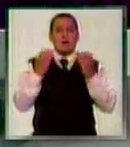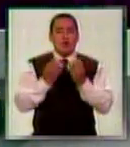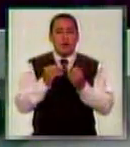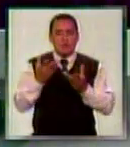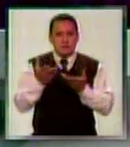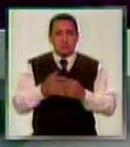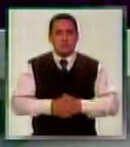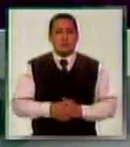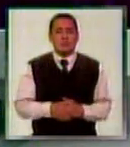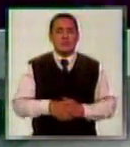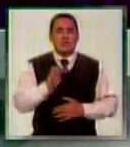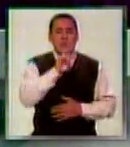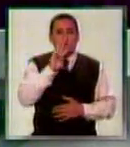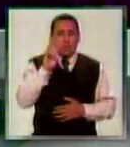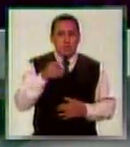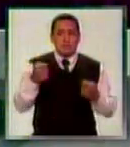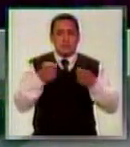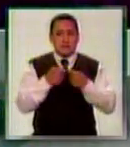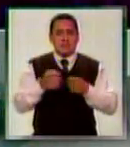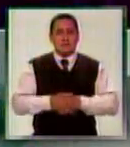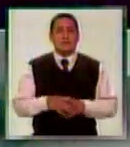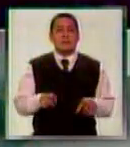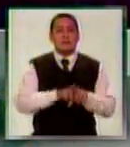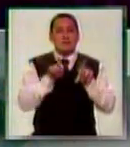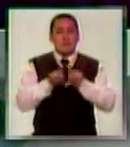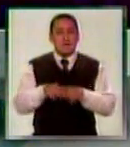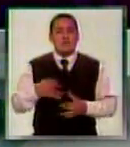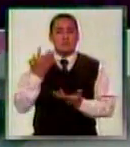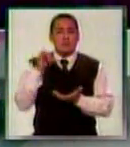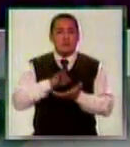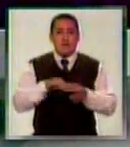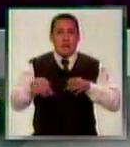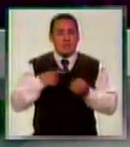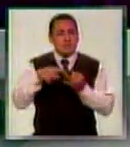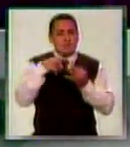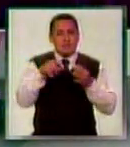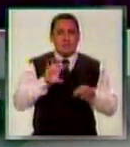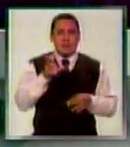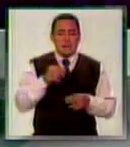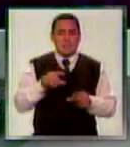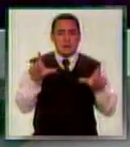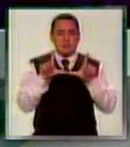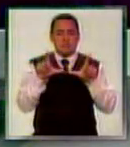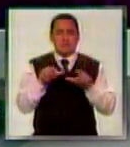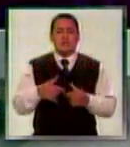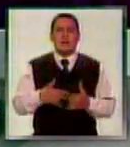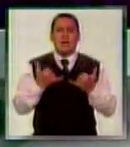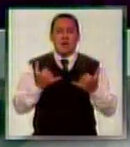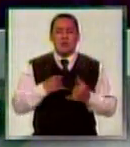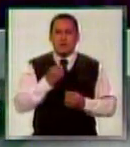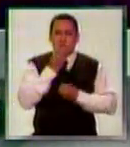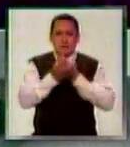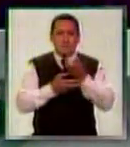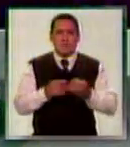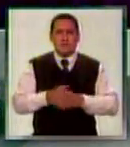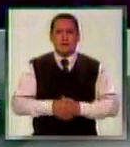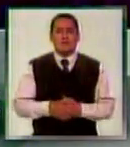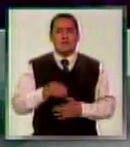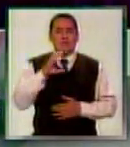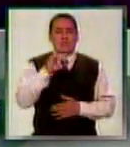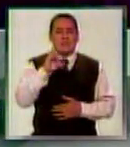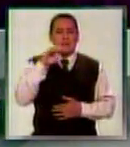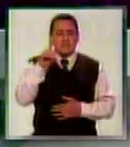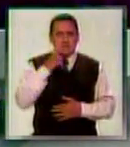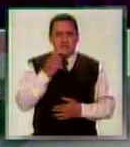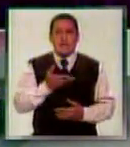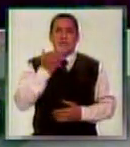del Congreso y de la página web del Congreso, y espero que lo mismo hagan los demás canales de televisión. Uh-huh. Ahora, tenemos una noticia. La CID ha presentado ante